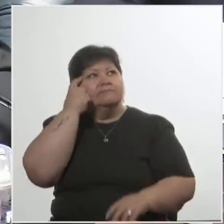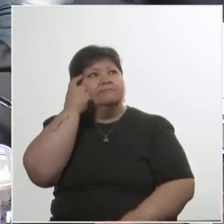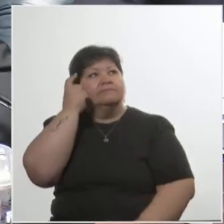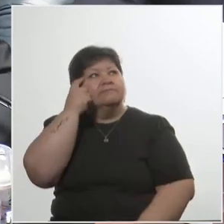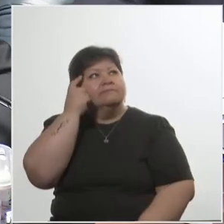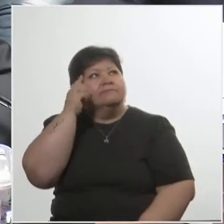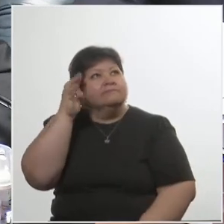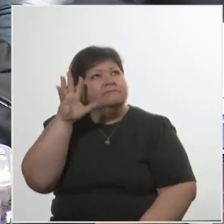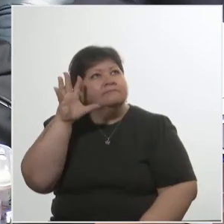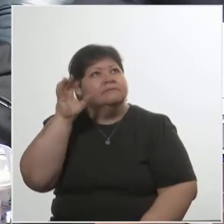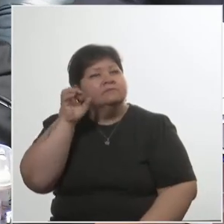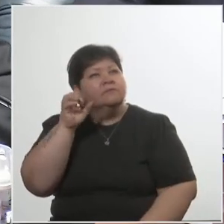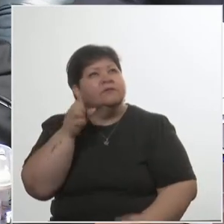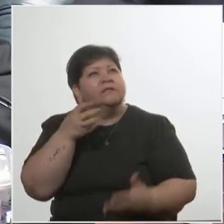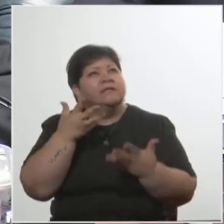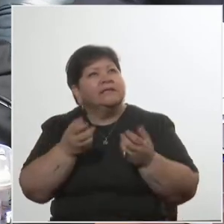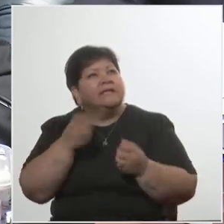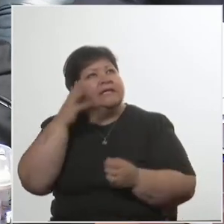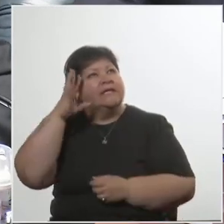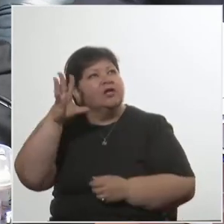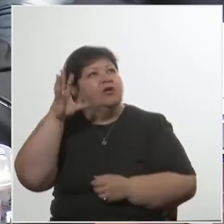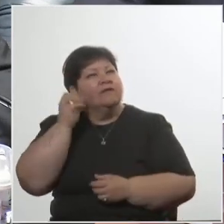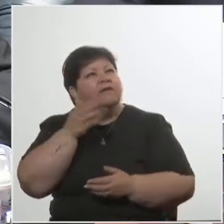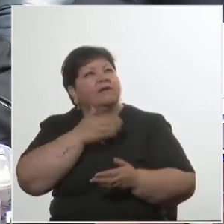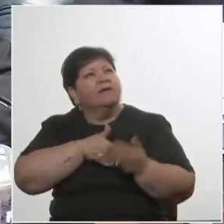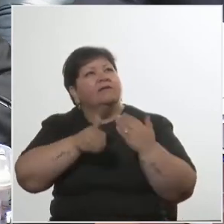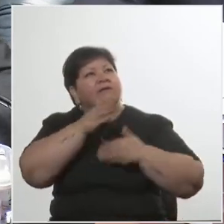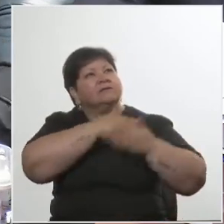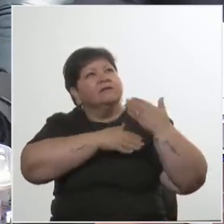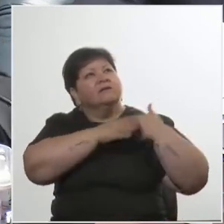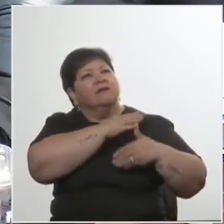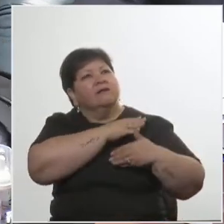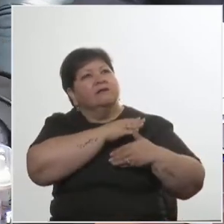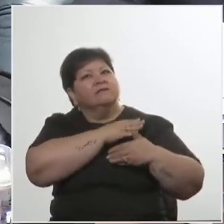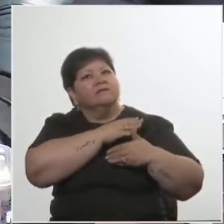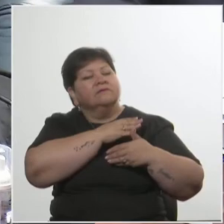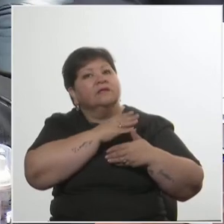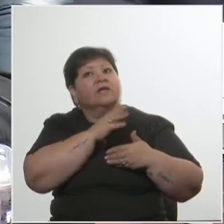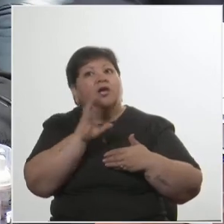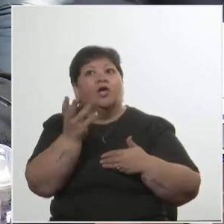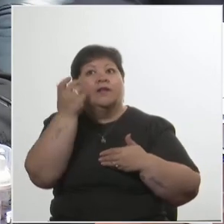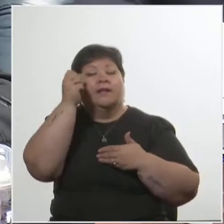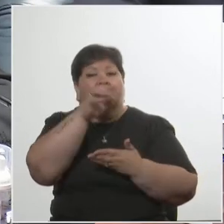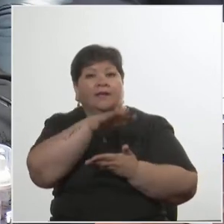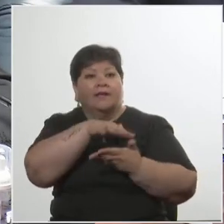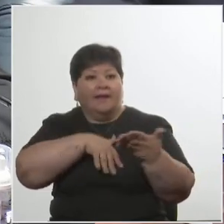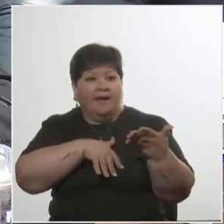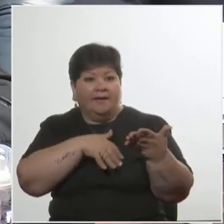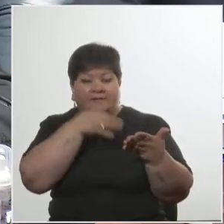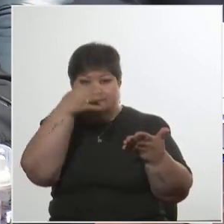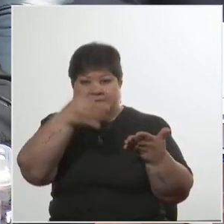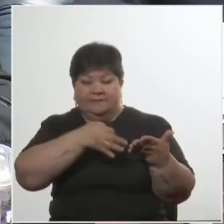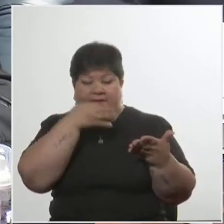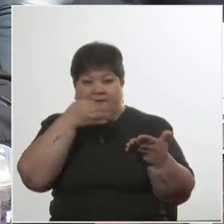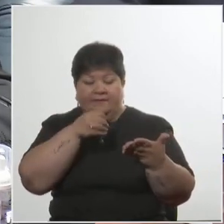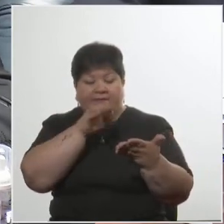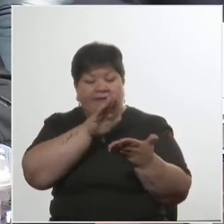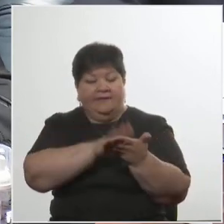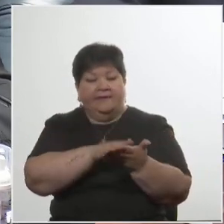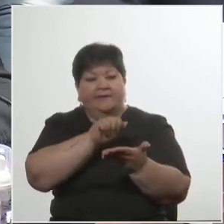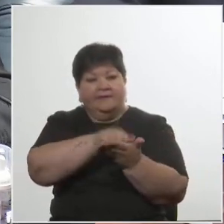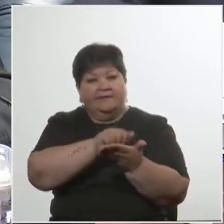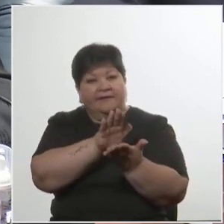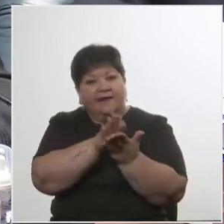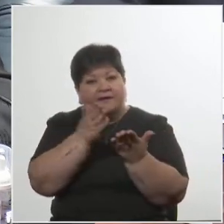y a intentar recordar y Buscar antecedentes y conseguir acta del Diario de sesiones del